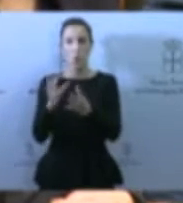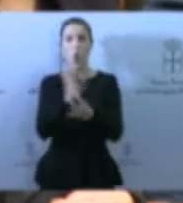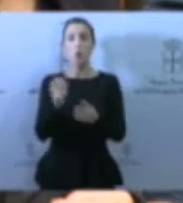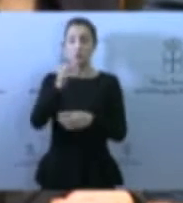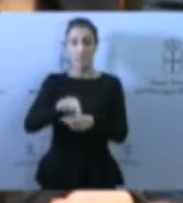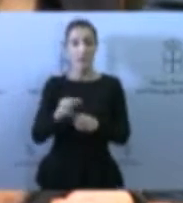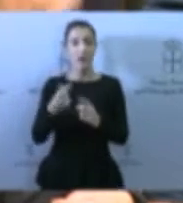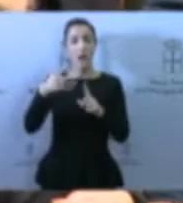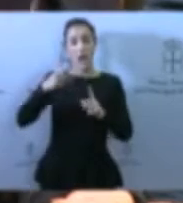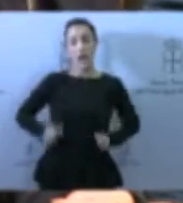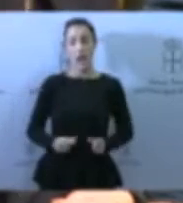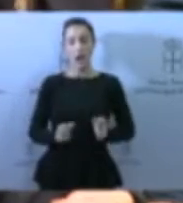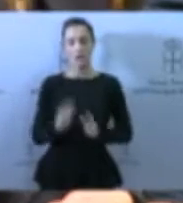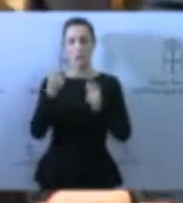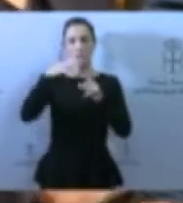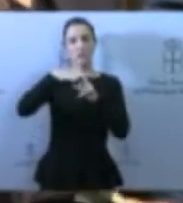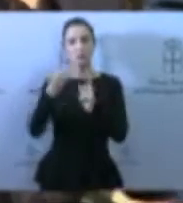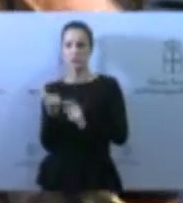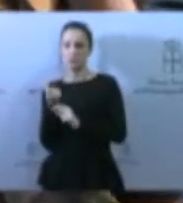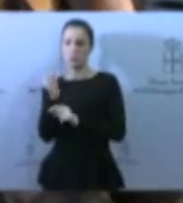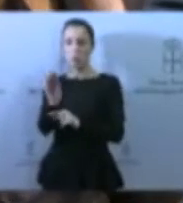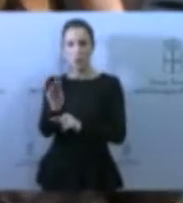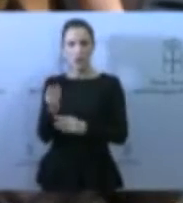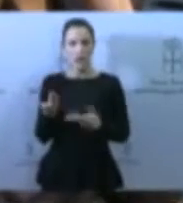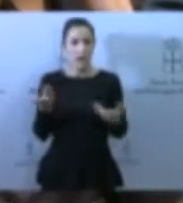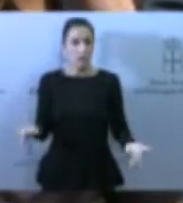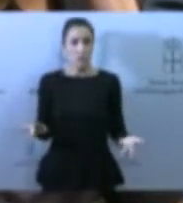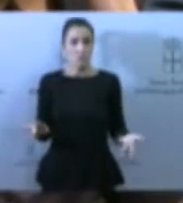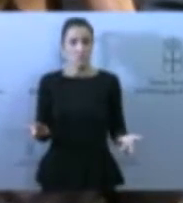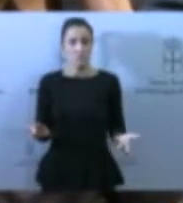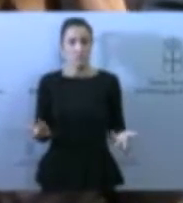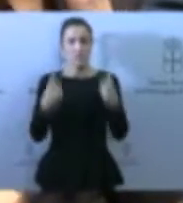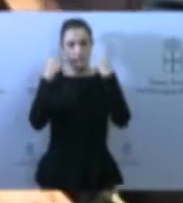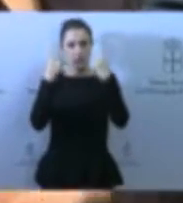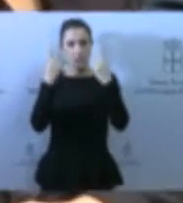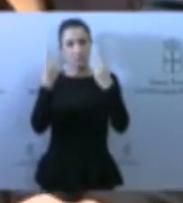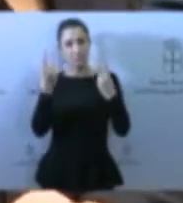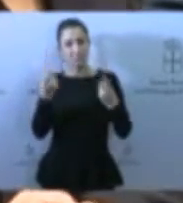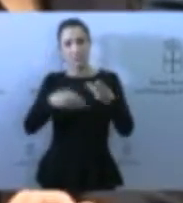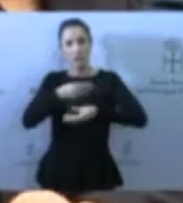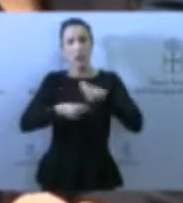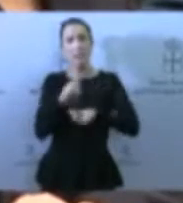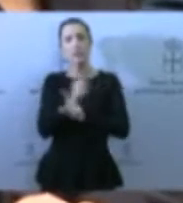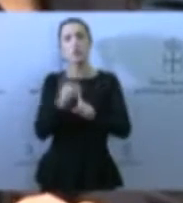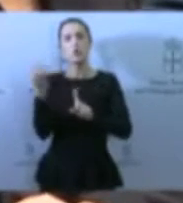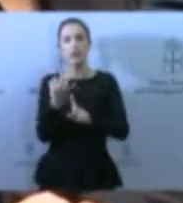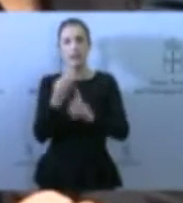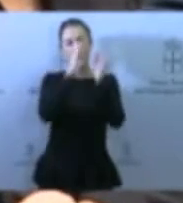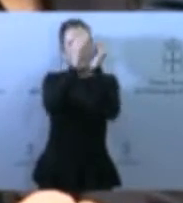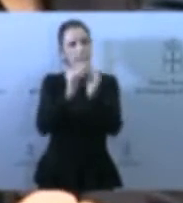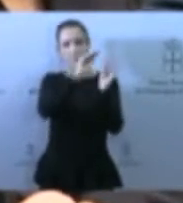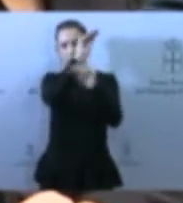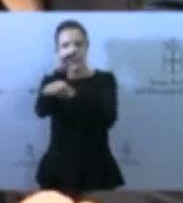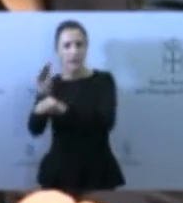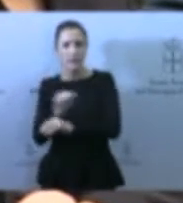pero que, por el contrario, racaneen las inversiones necesarias para mantener en buen estado el tendido eléctrico y paliar con ello los efectos de una ola frío, como fue